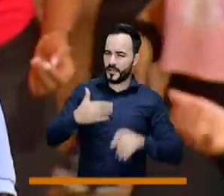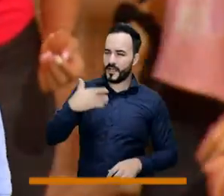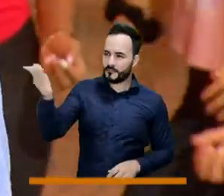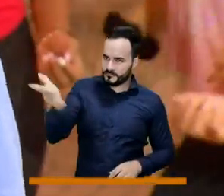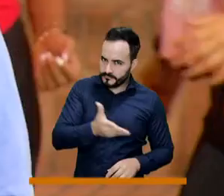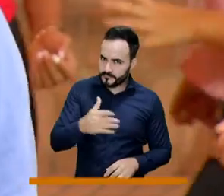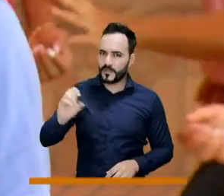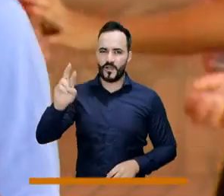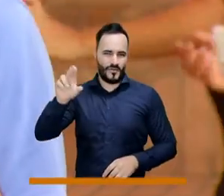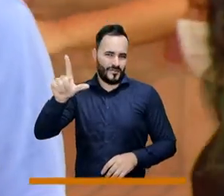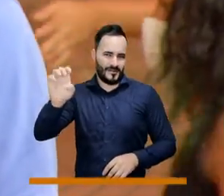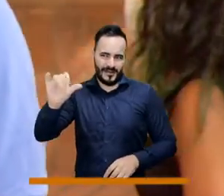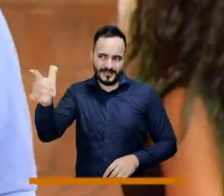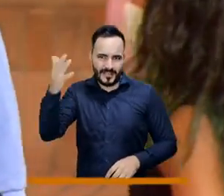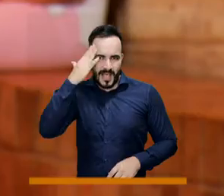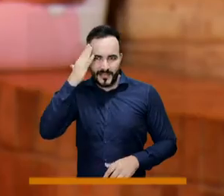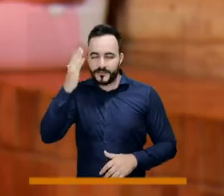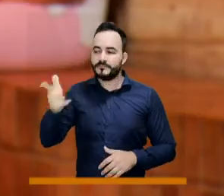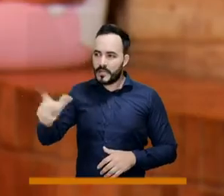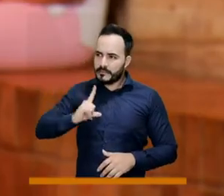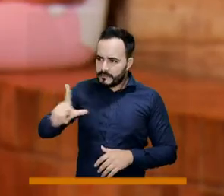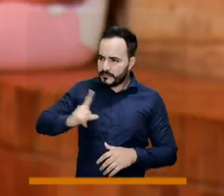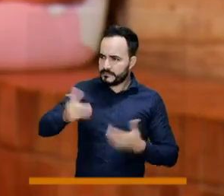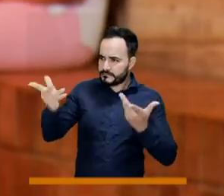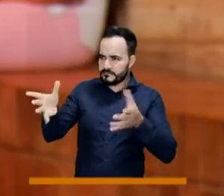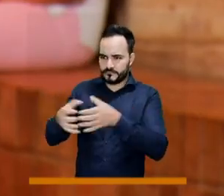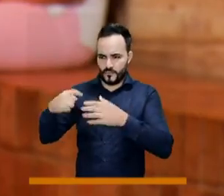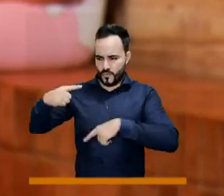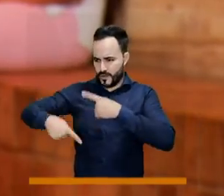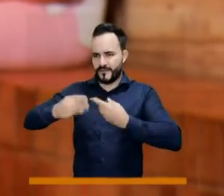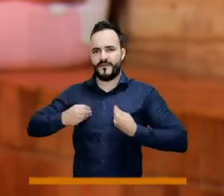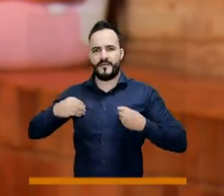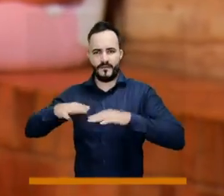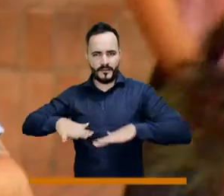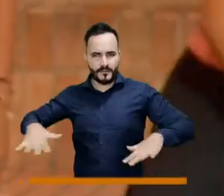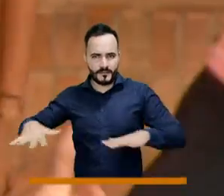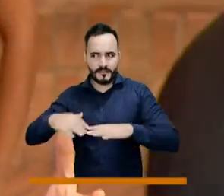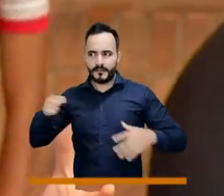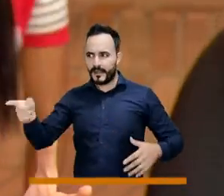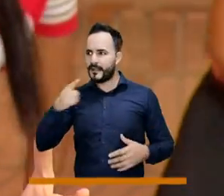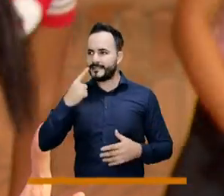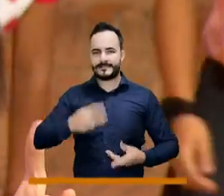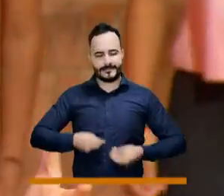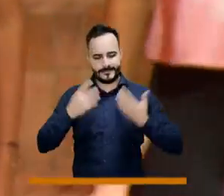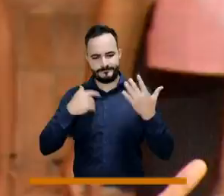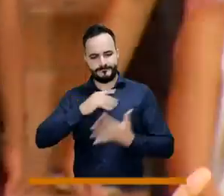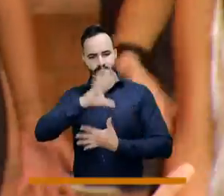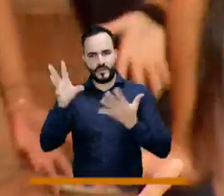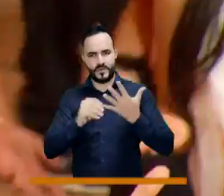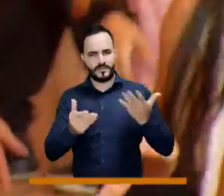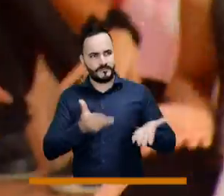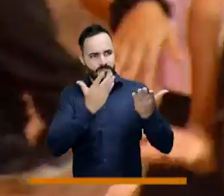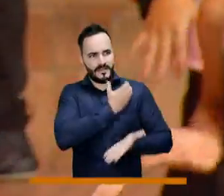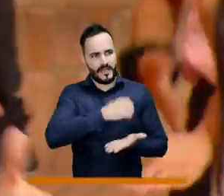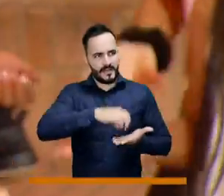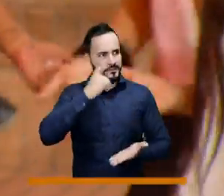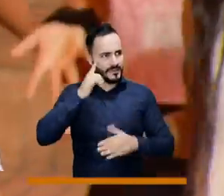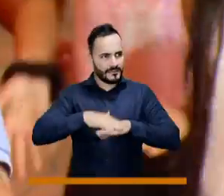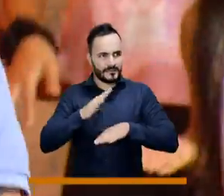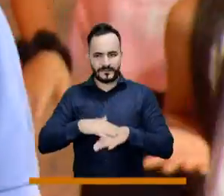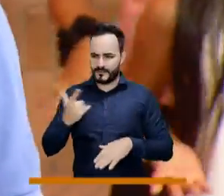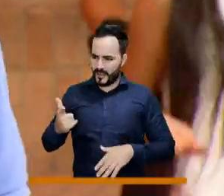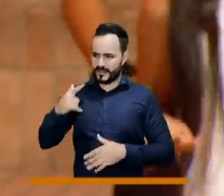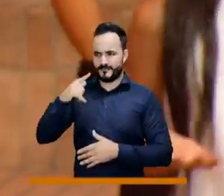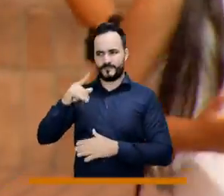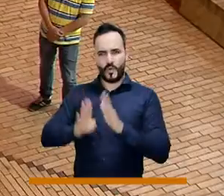Orley, ¿cómo ustedes como líderes de un territorio como Moravia llegan a la conclusión de decirle a la alcaldía, venga,